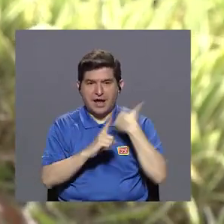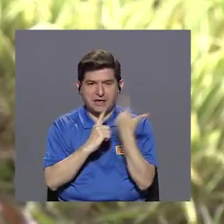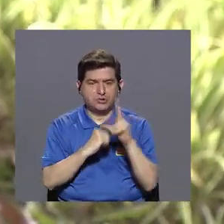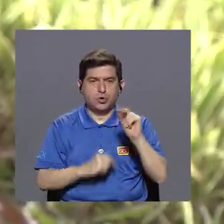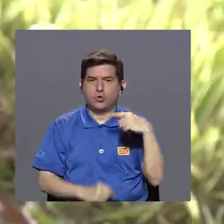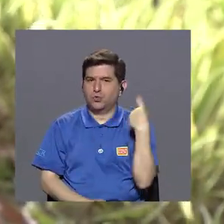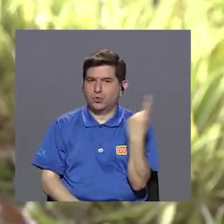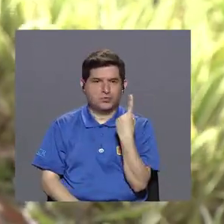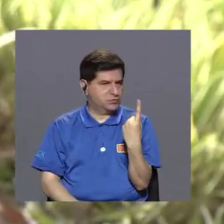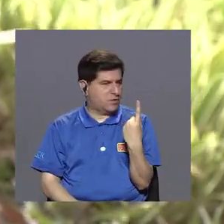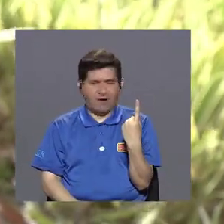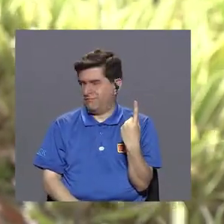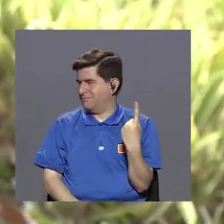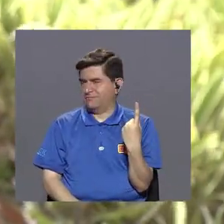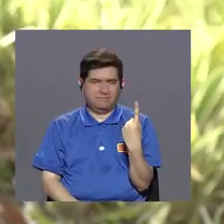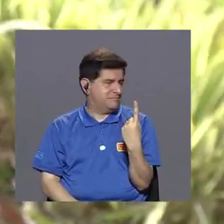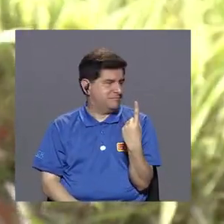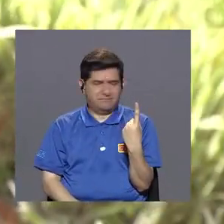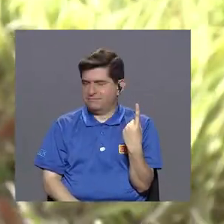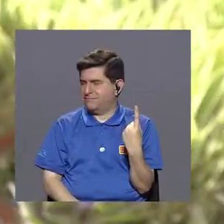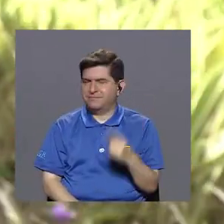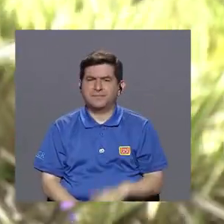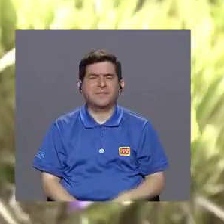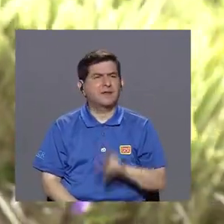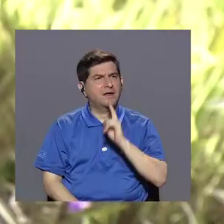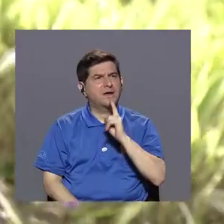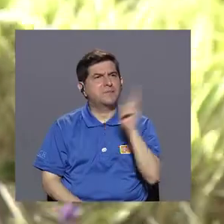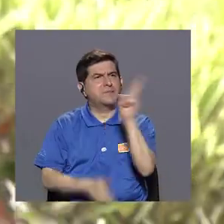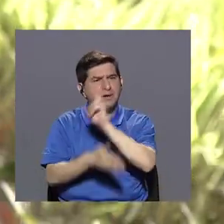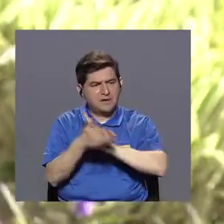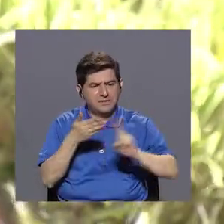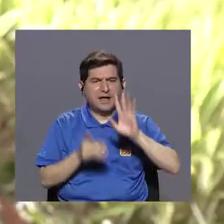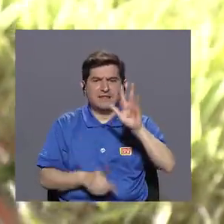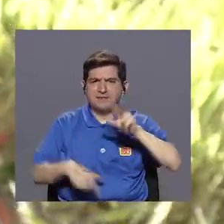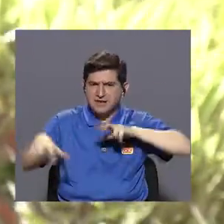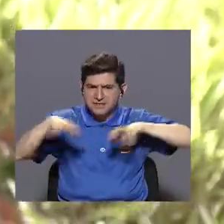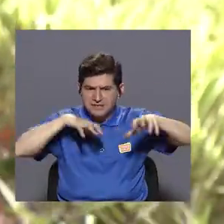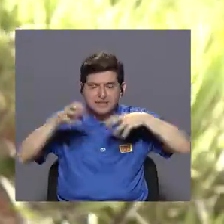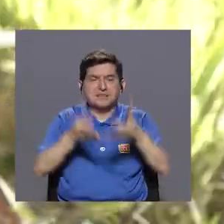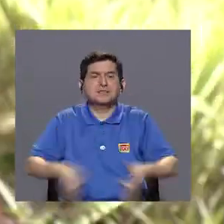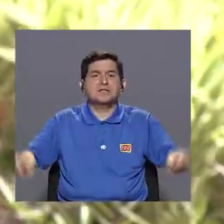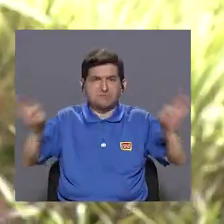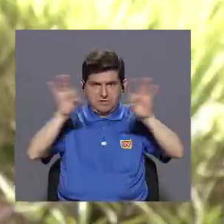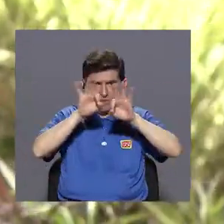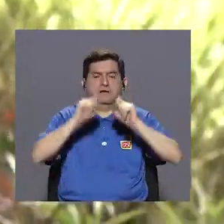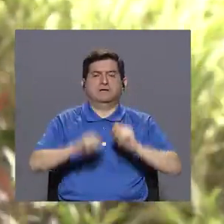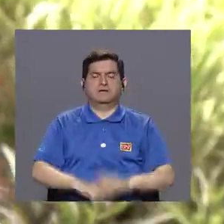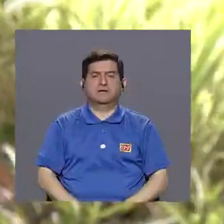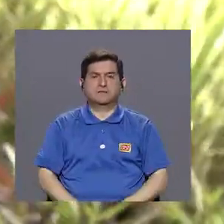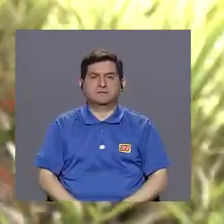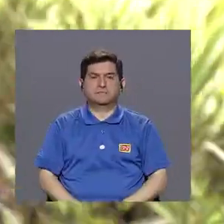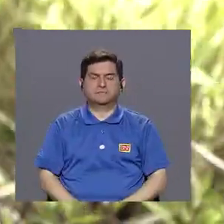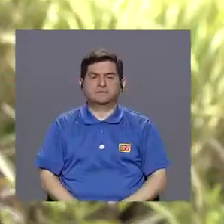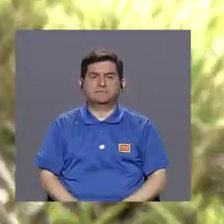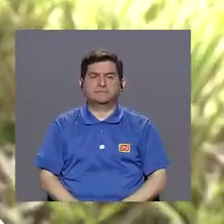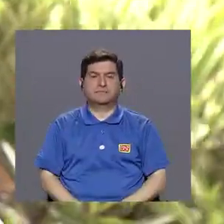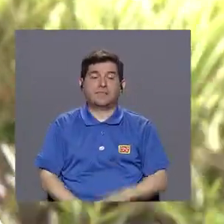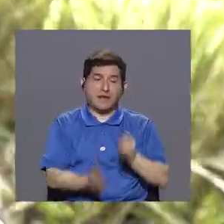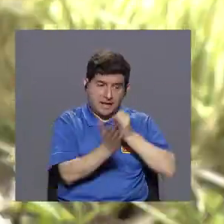social no está sola. La acción social, realmente la universidad son tres actividades sustantivas muy relevantes,